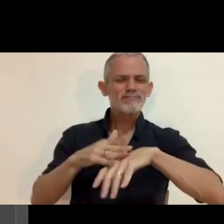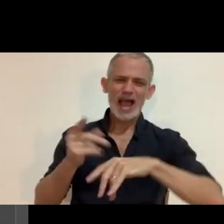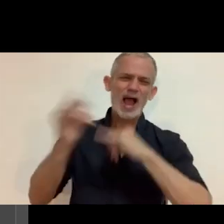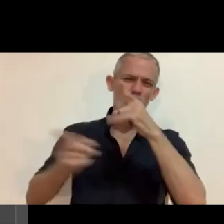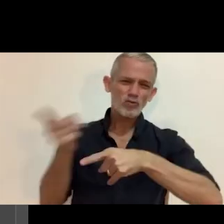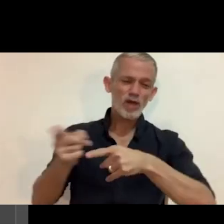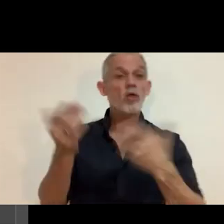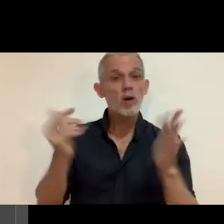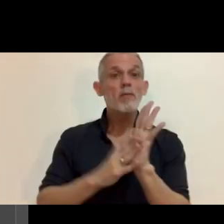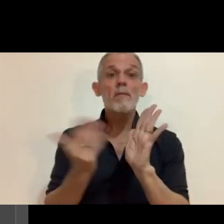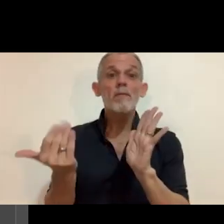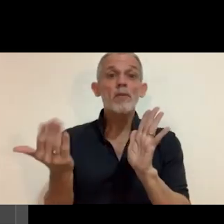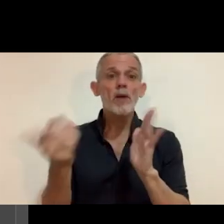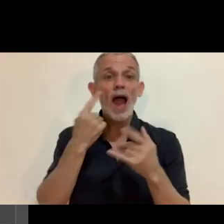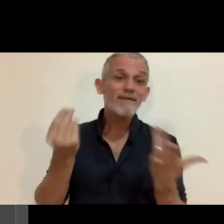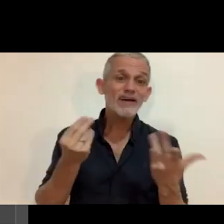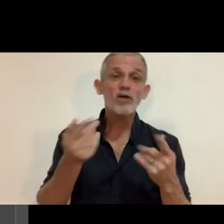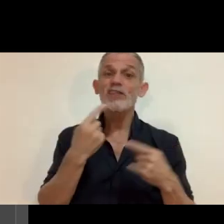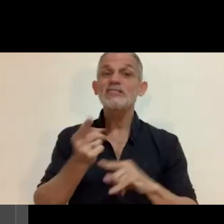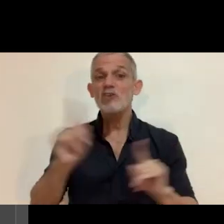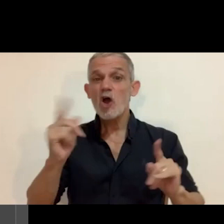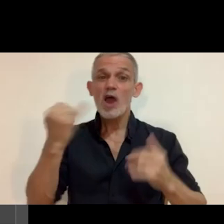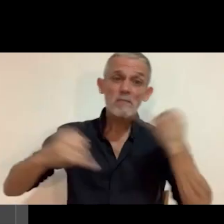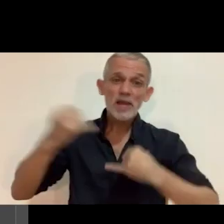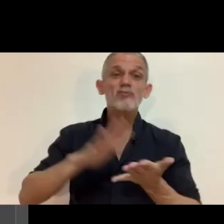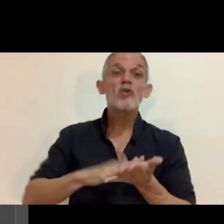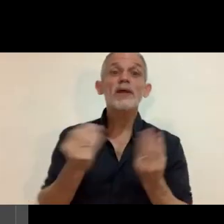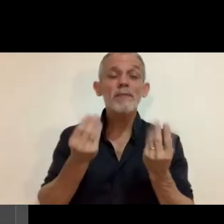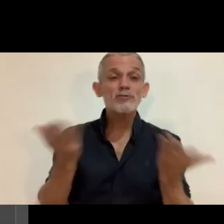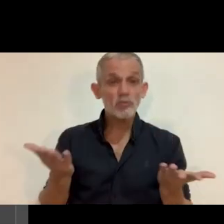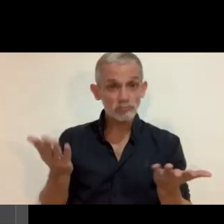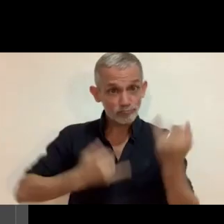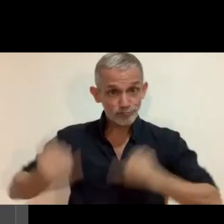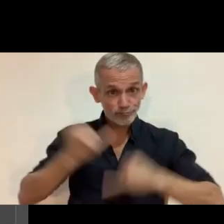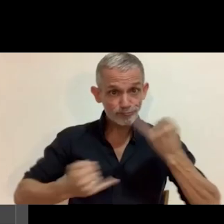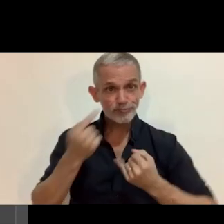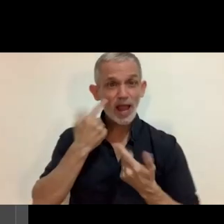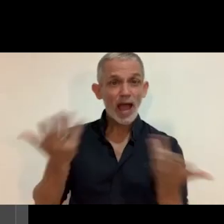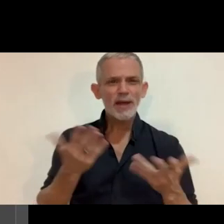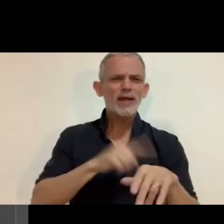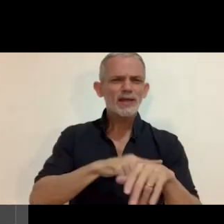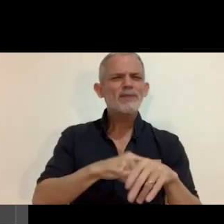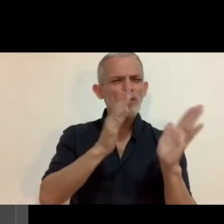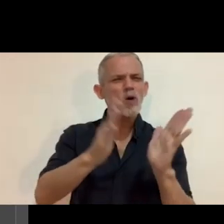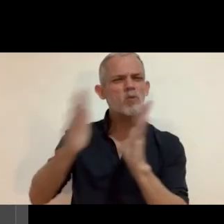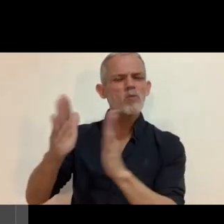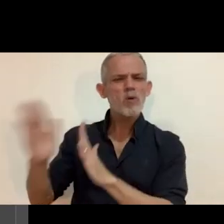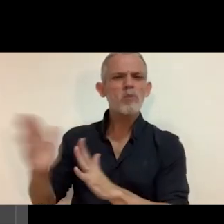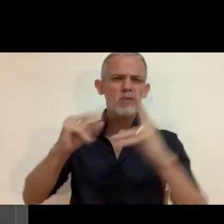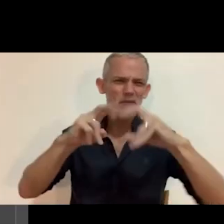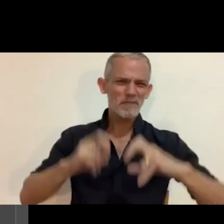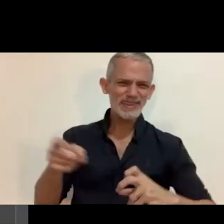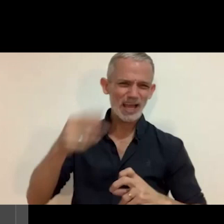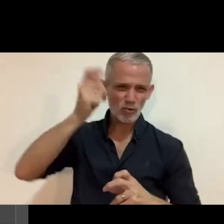de probar, contradecir y alegar sobre el suceso que se les atribuye en distintas instancias procesales